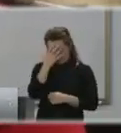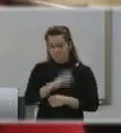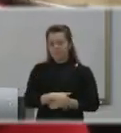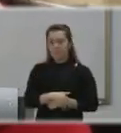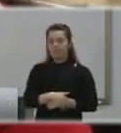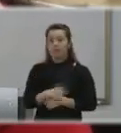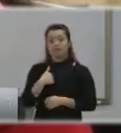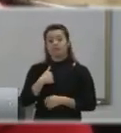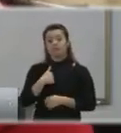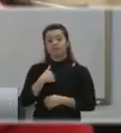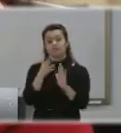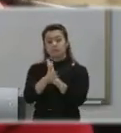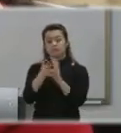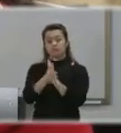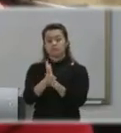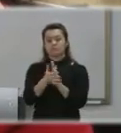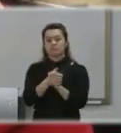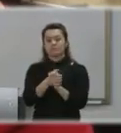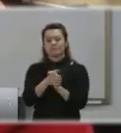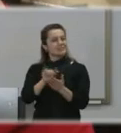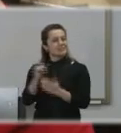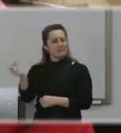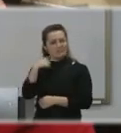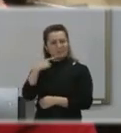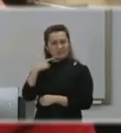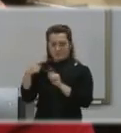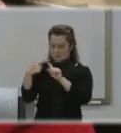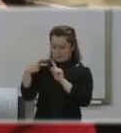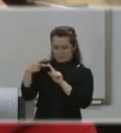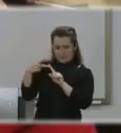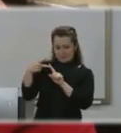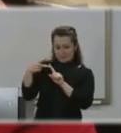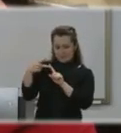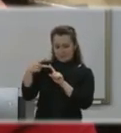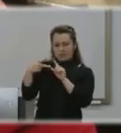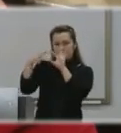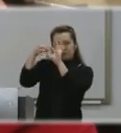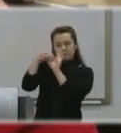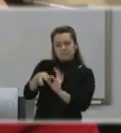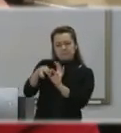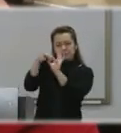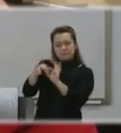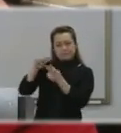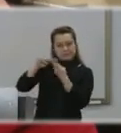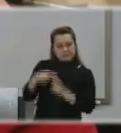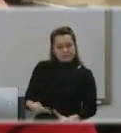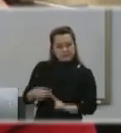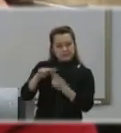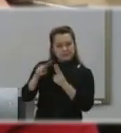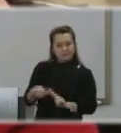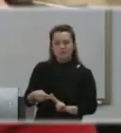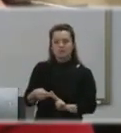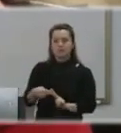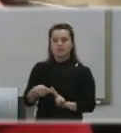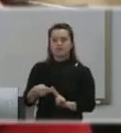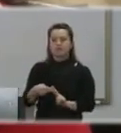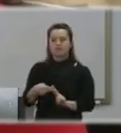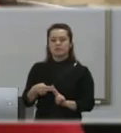bueno, yo creo que al igual que la pregunta anterior, también se entrelaza un poco y es de